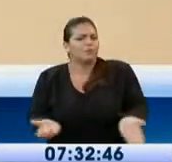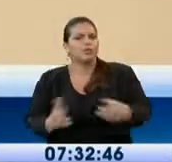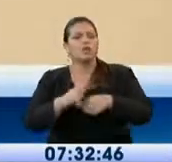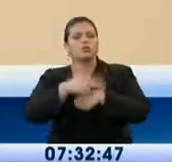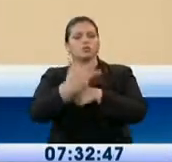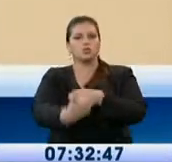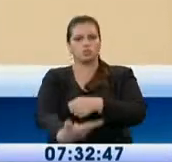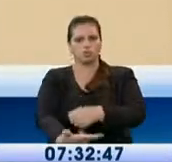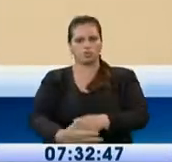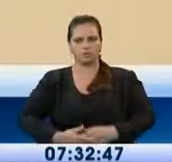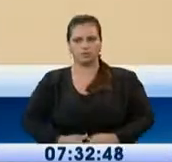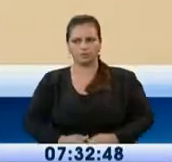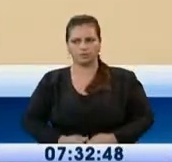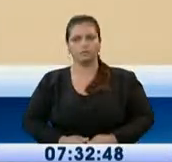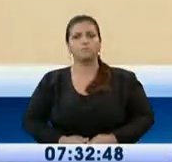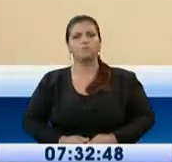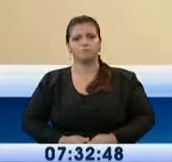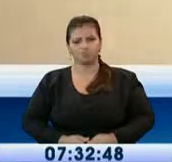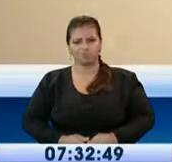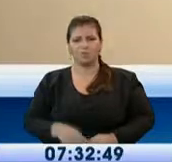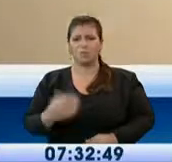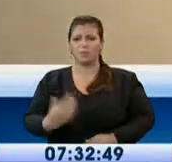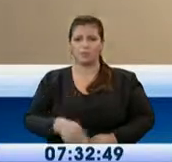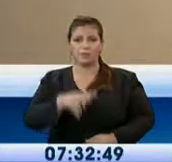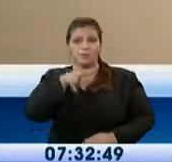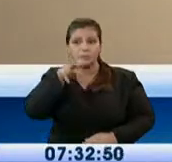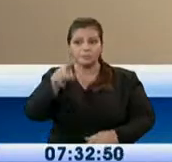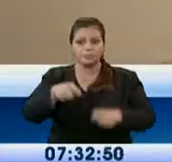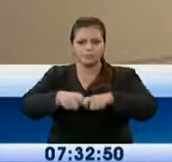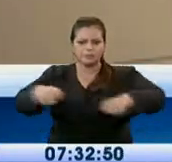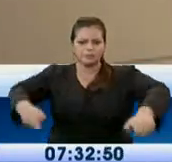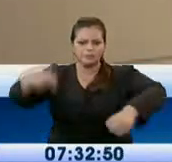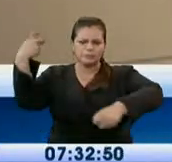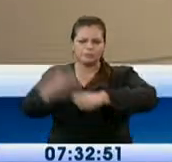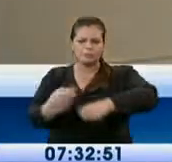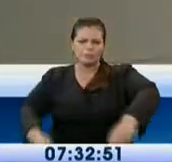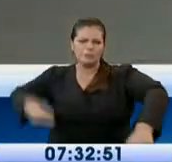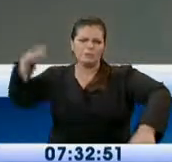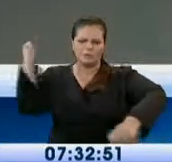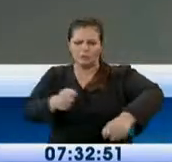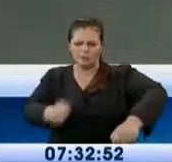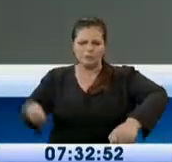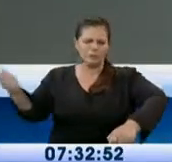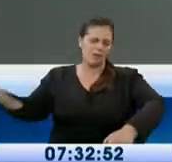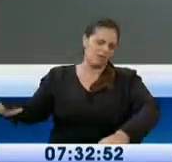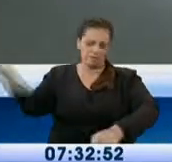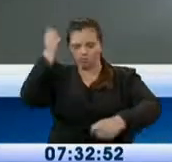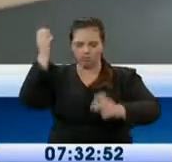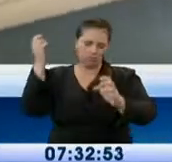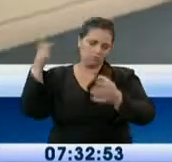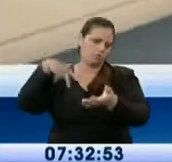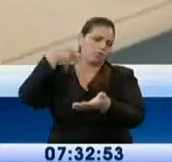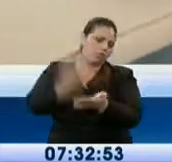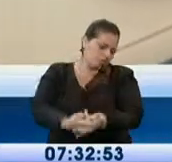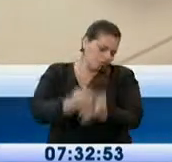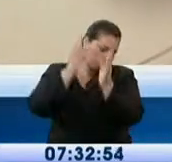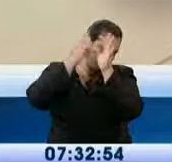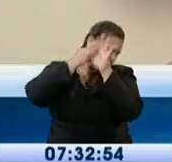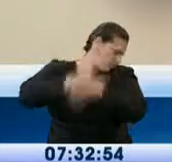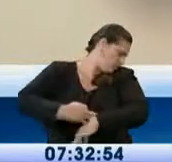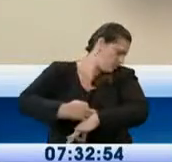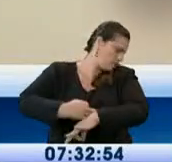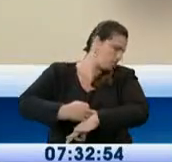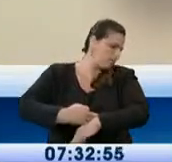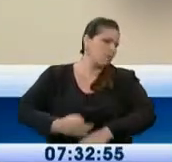el conviviente de la mujer la atacó con un tubo de hierro, dejándola inconsciente y en estado crítico. Sabemos que